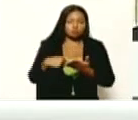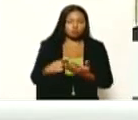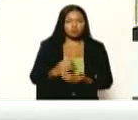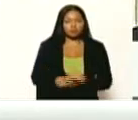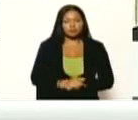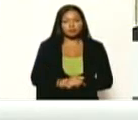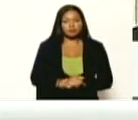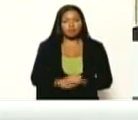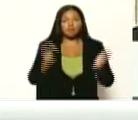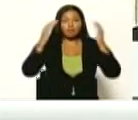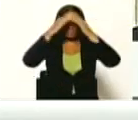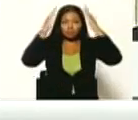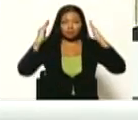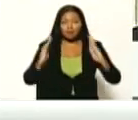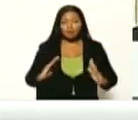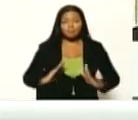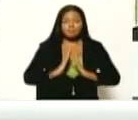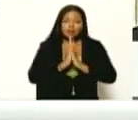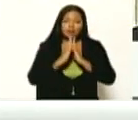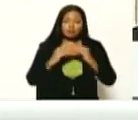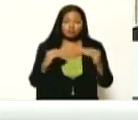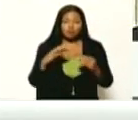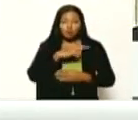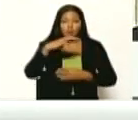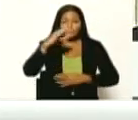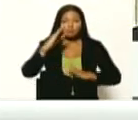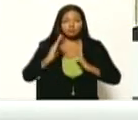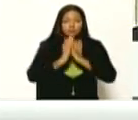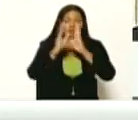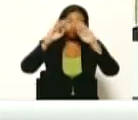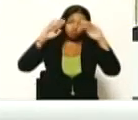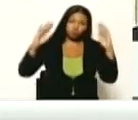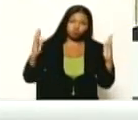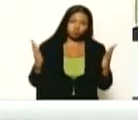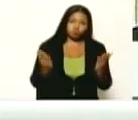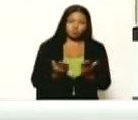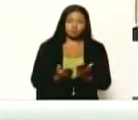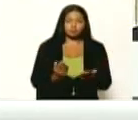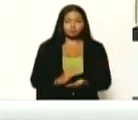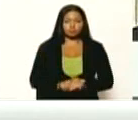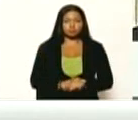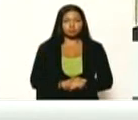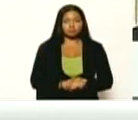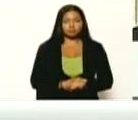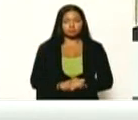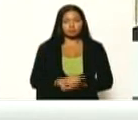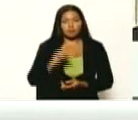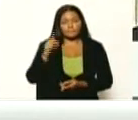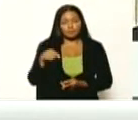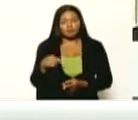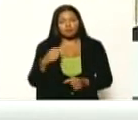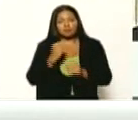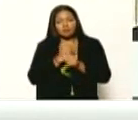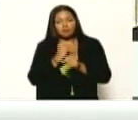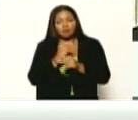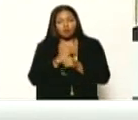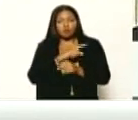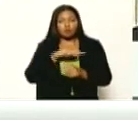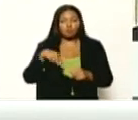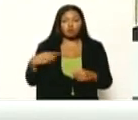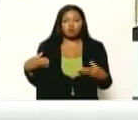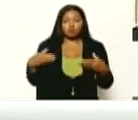Virgen y de todos los Espíritus Santos del mundo y del trabajo de nuestros